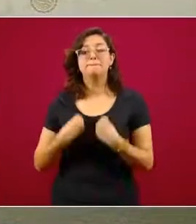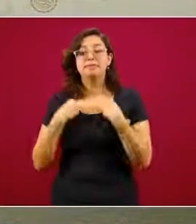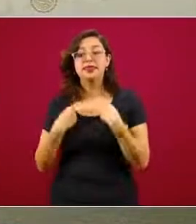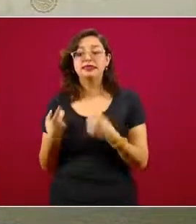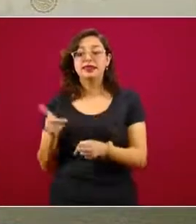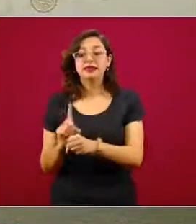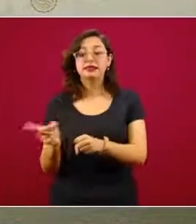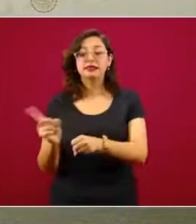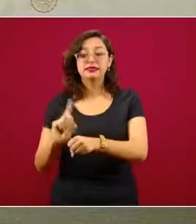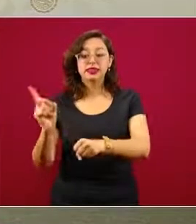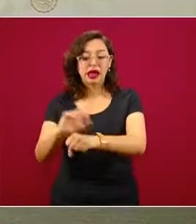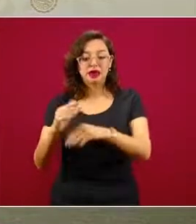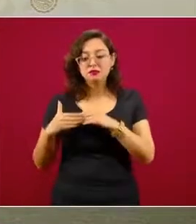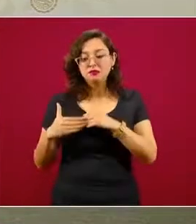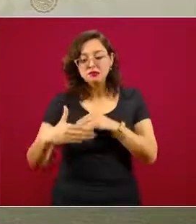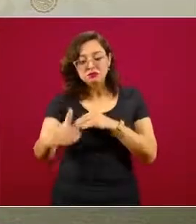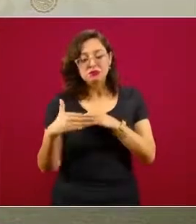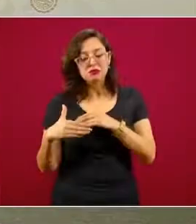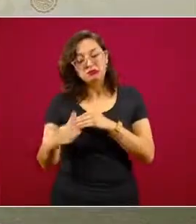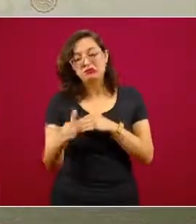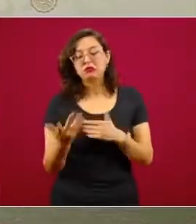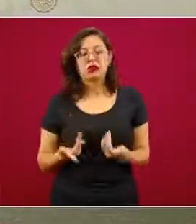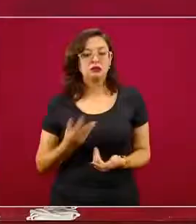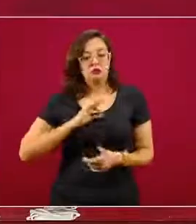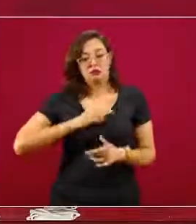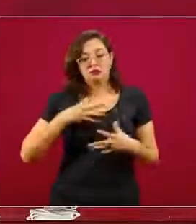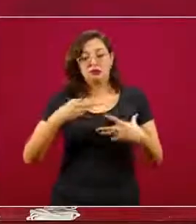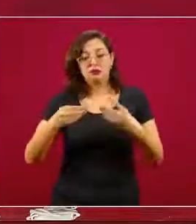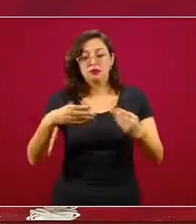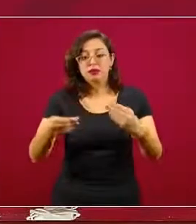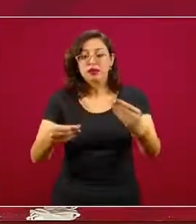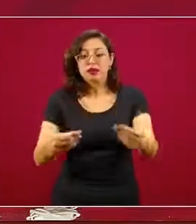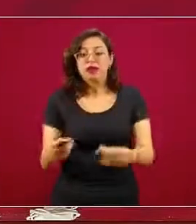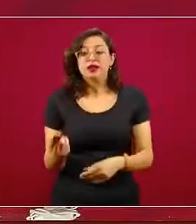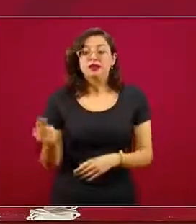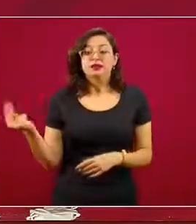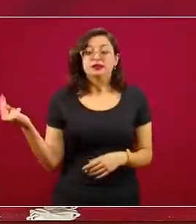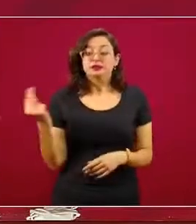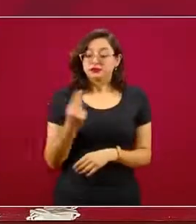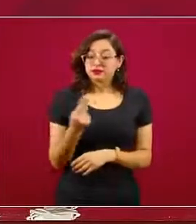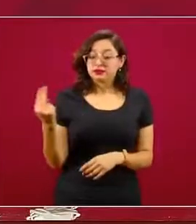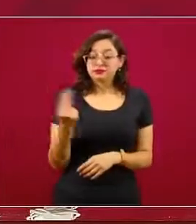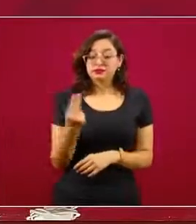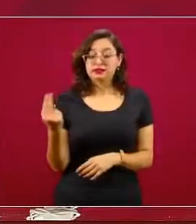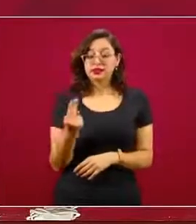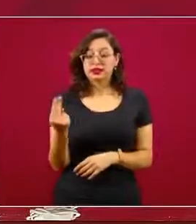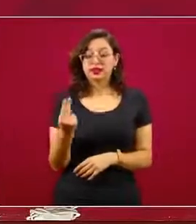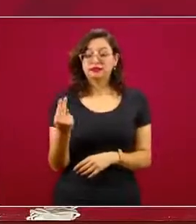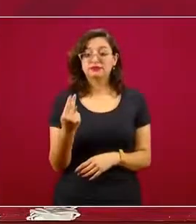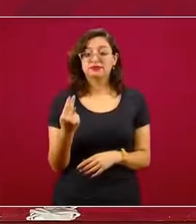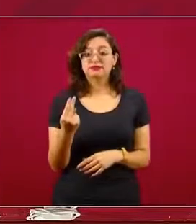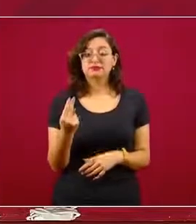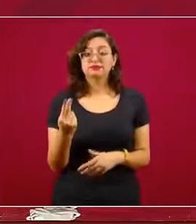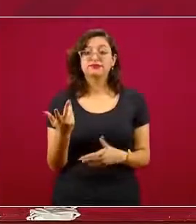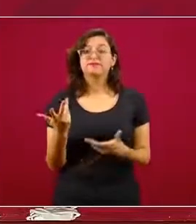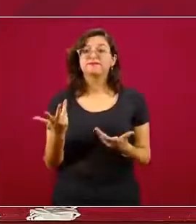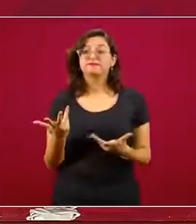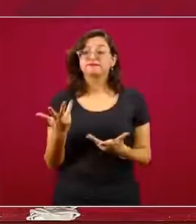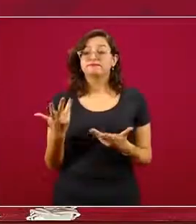con y durante una epidemia, requiere una apreciación de los